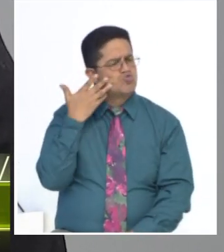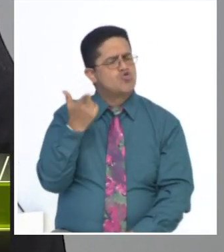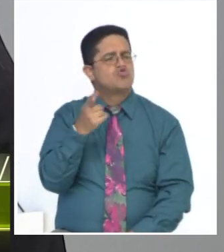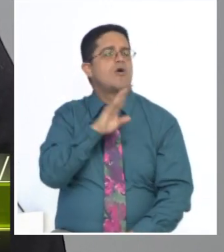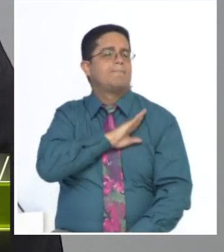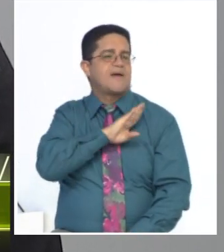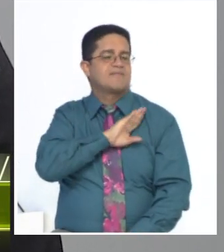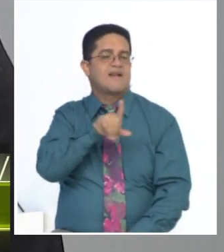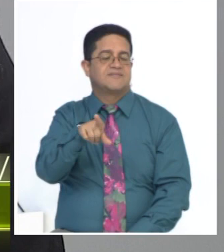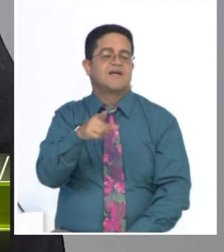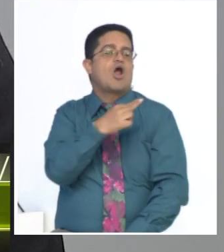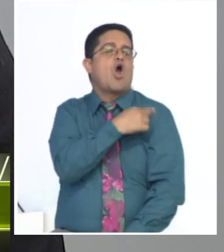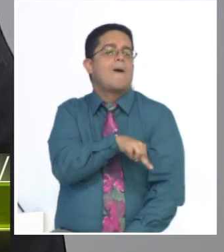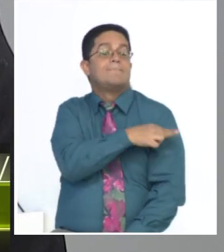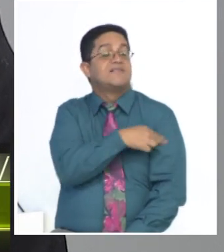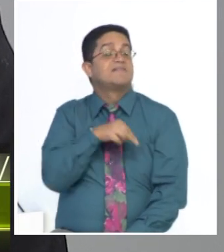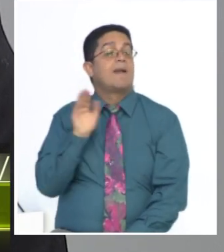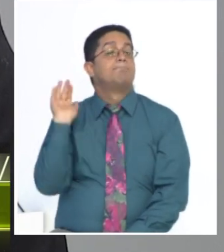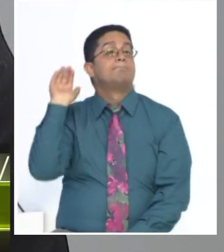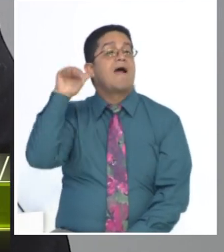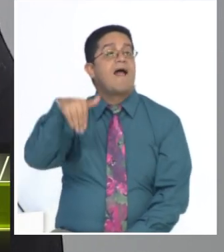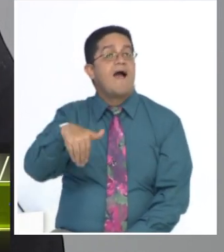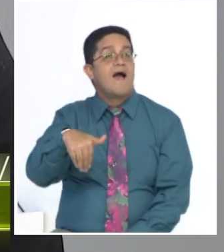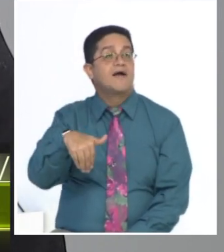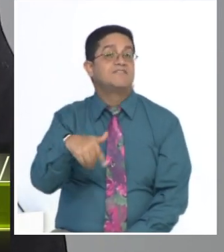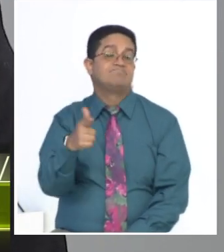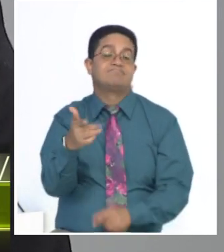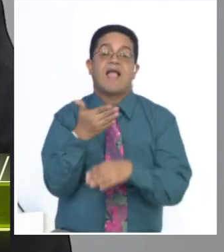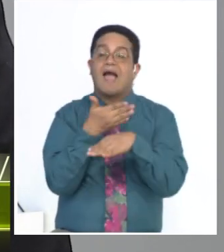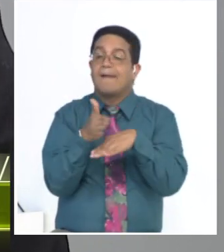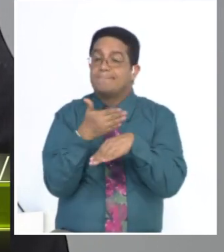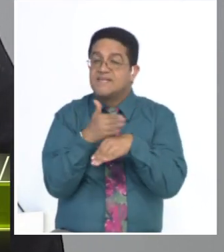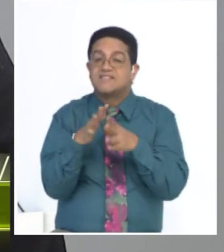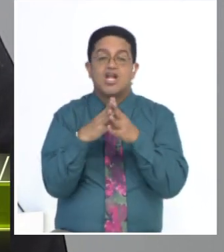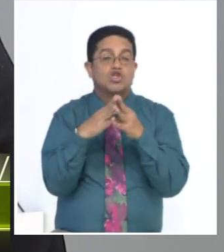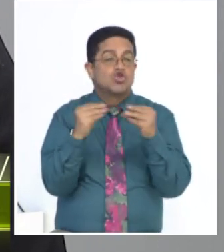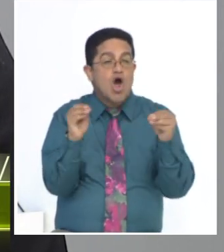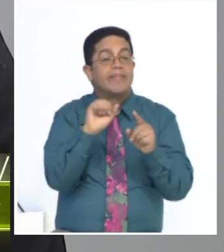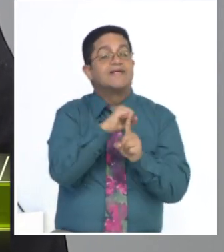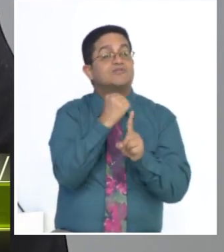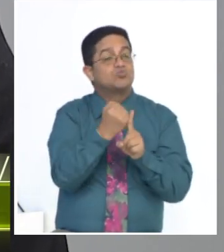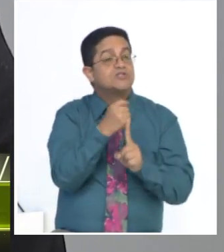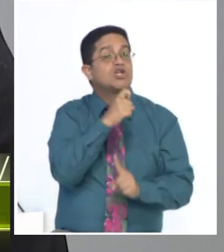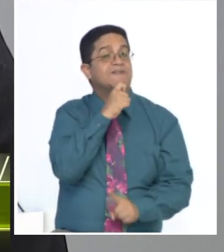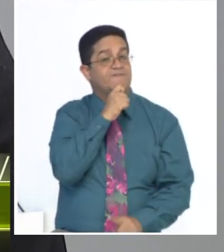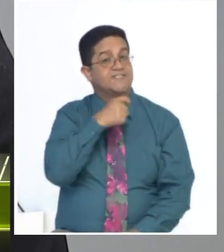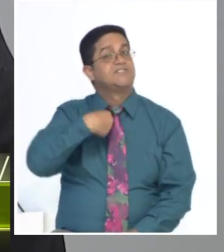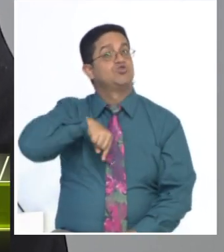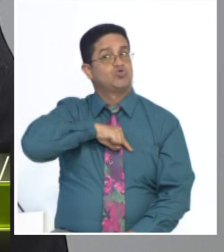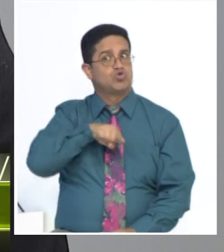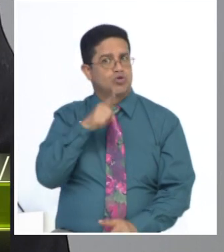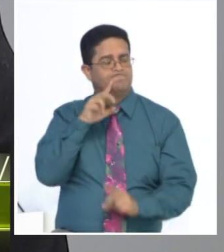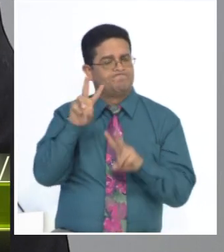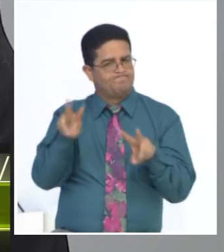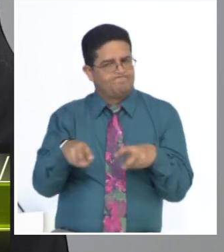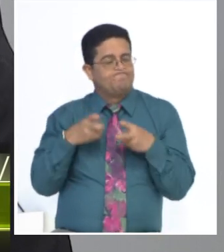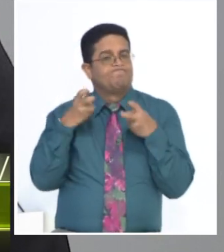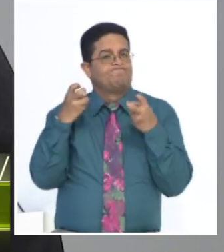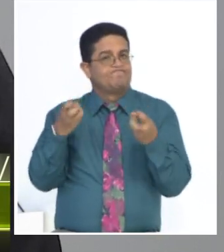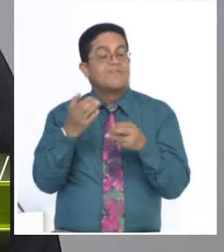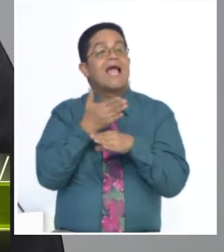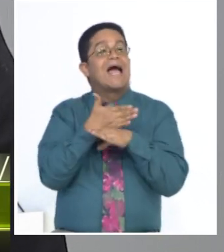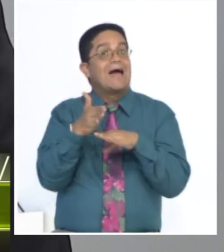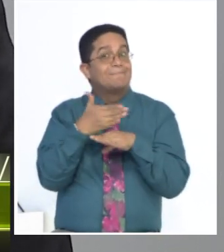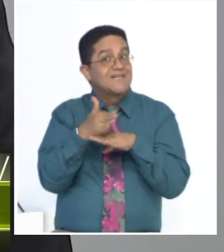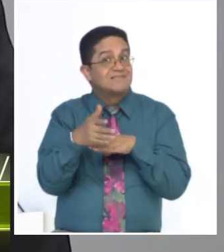Estudios del Hospital Central de Maracay y que bueno, a pesar de todas las dificultades siempre estamos innovando, a pesar de las carencias